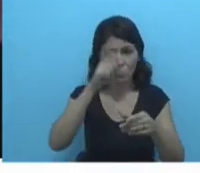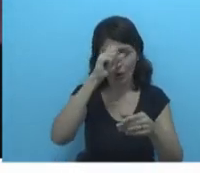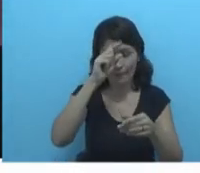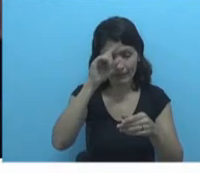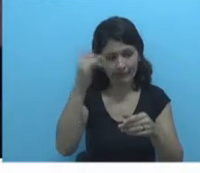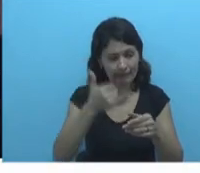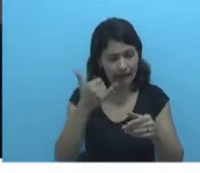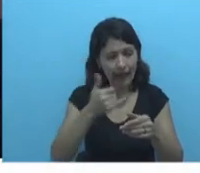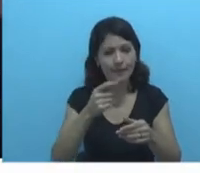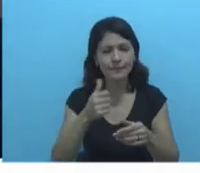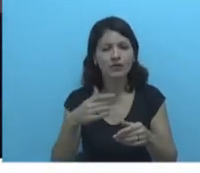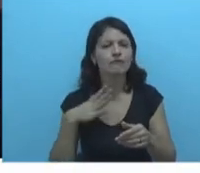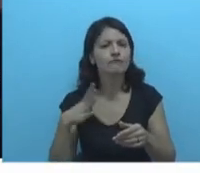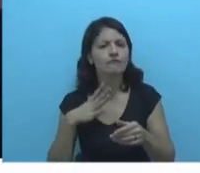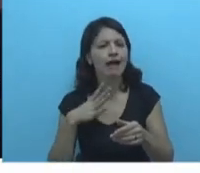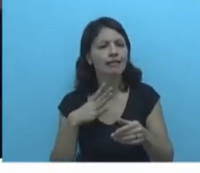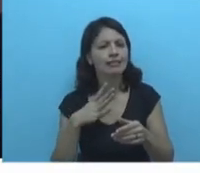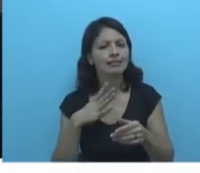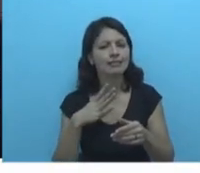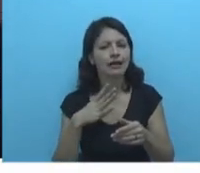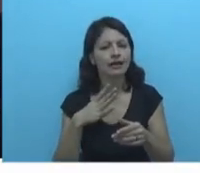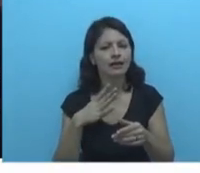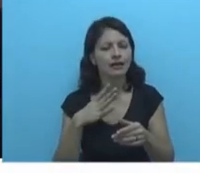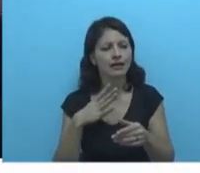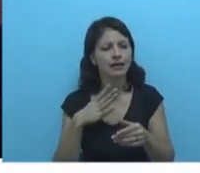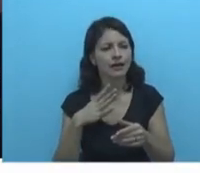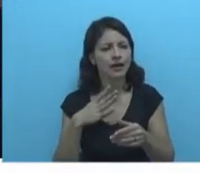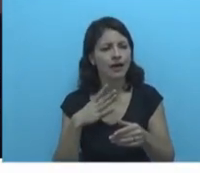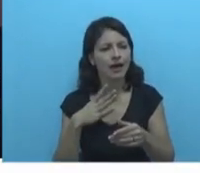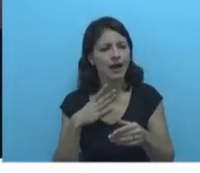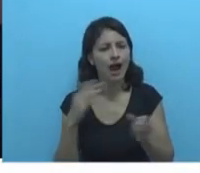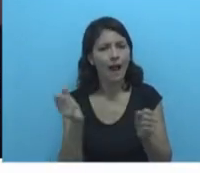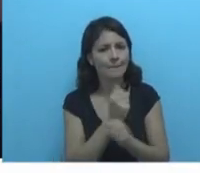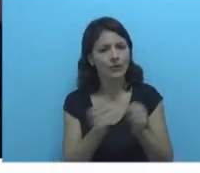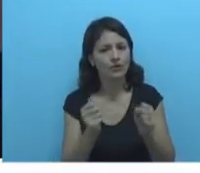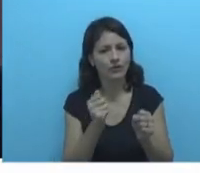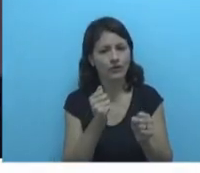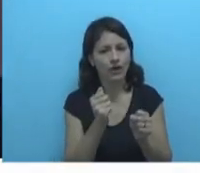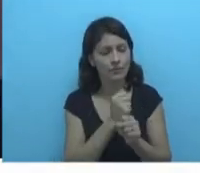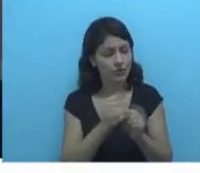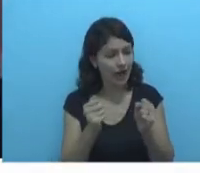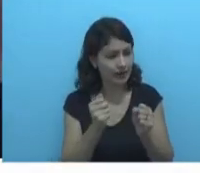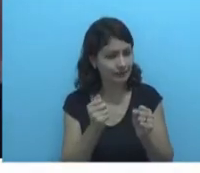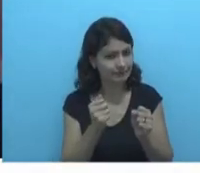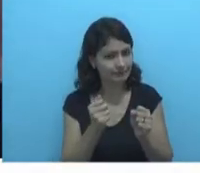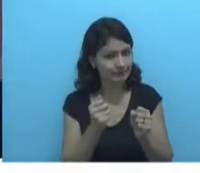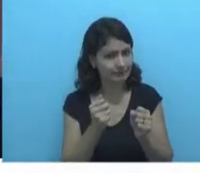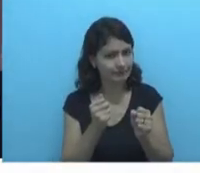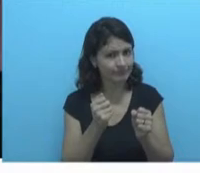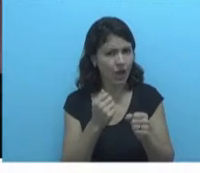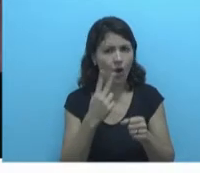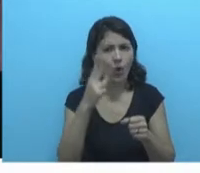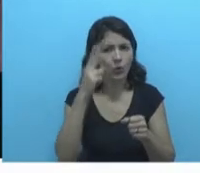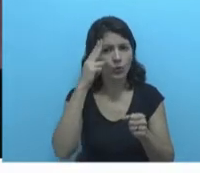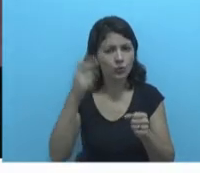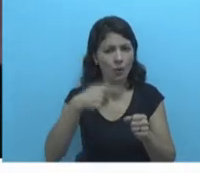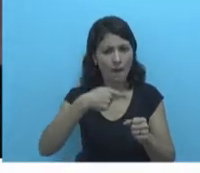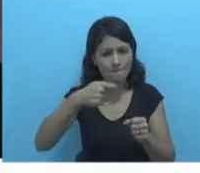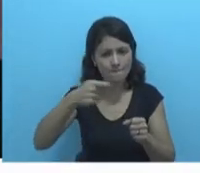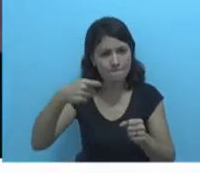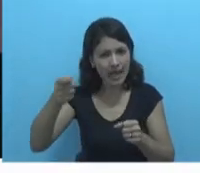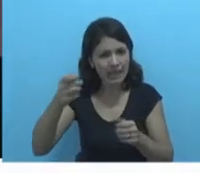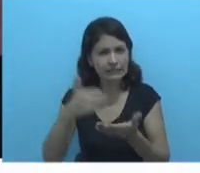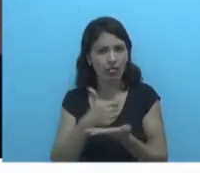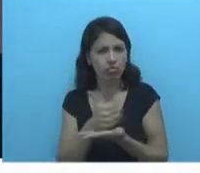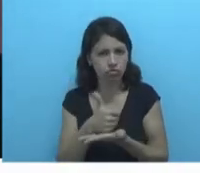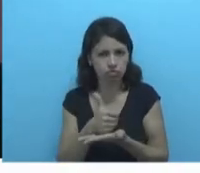fue habilitado. Estamos hablando de más de 9 meses de que no llega la habilitación. Para tenerlo preparado, el